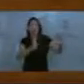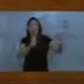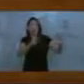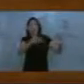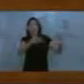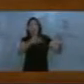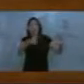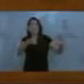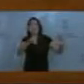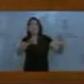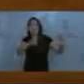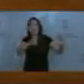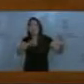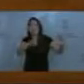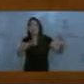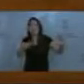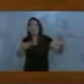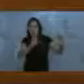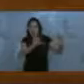euros.